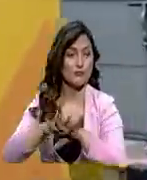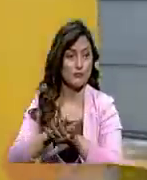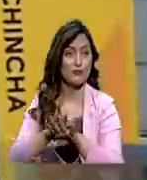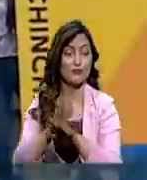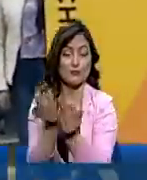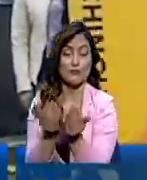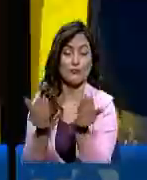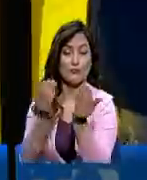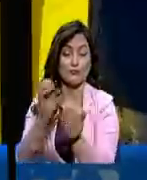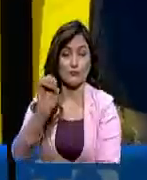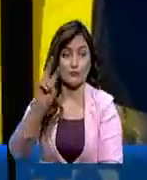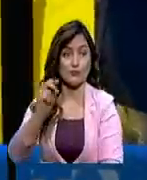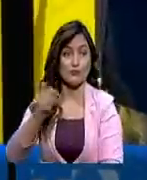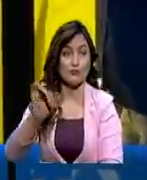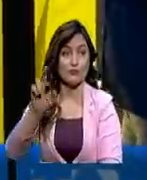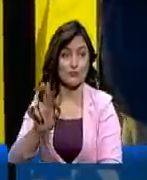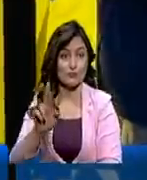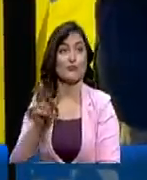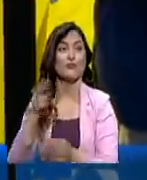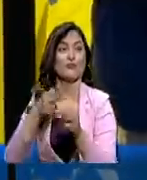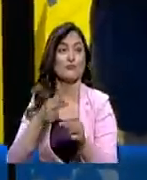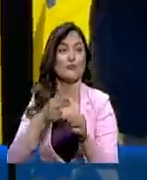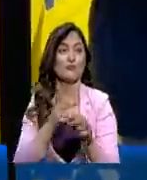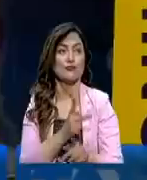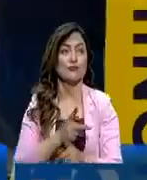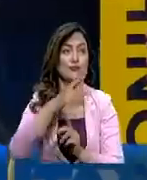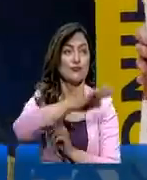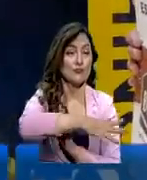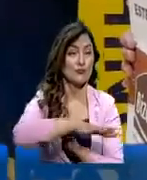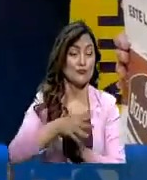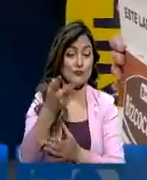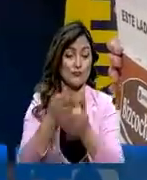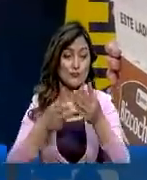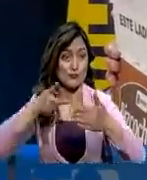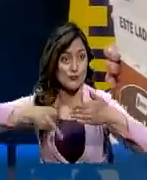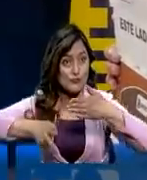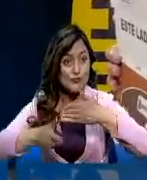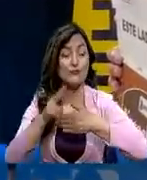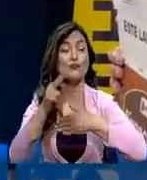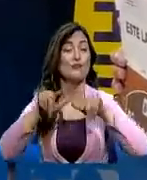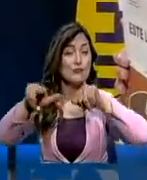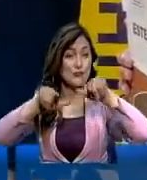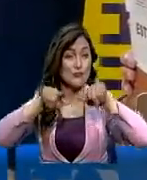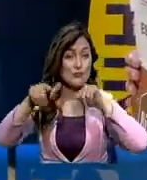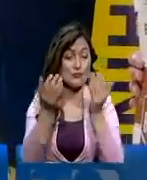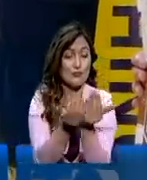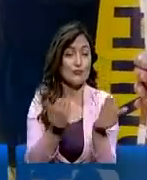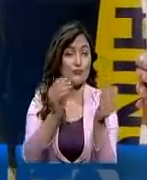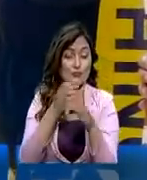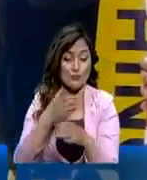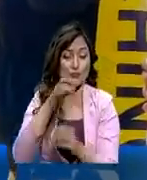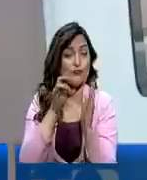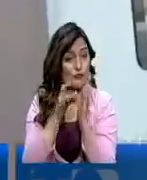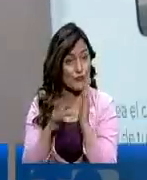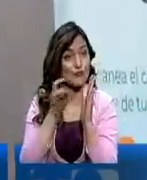residuos sólidos EMGIRS se une por la conservación del medio ambiente. Ambos inauguraron uno de los puntos de reciclaje de botellas